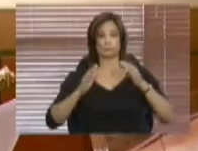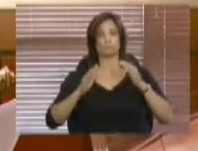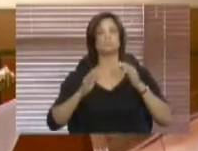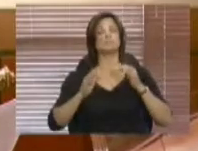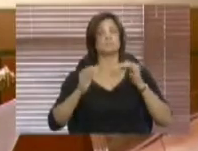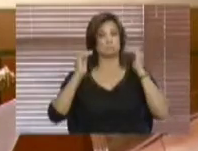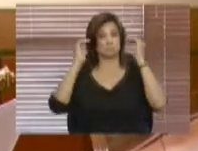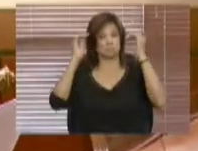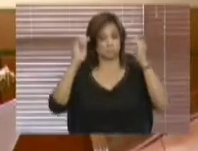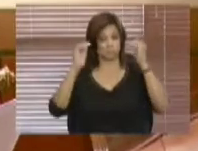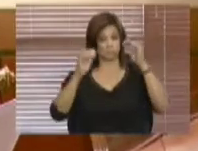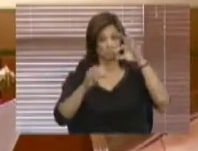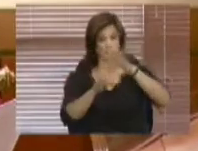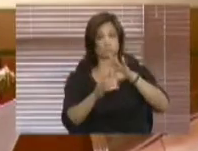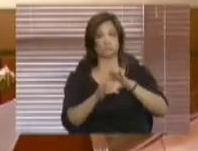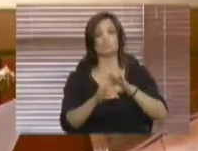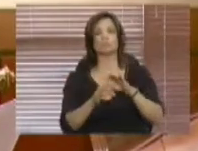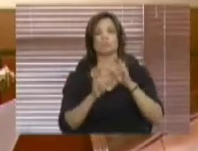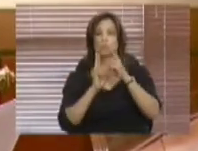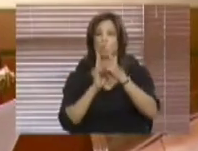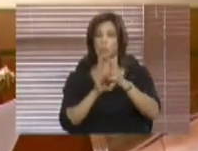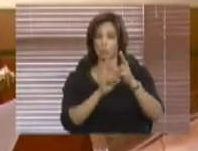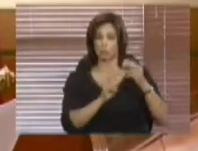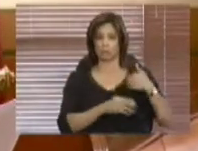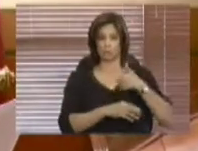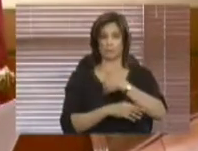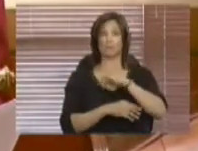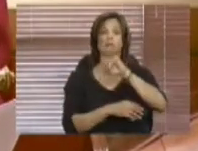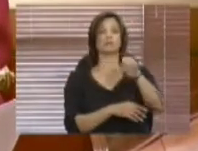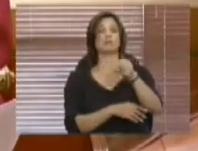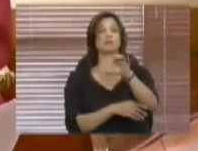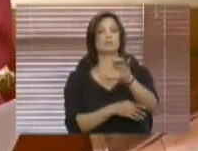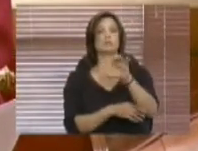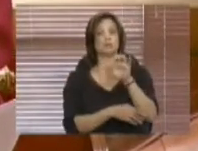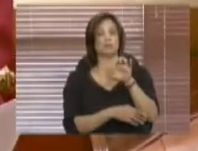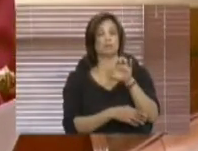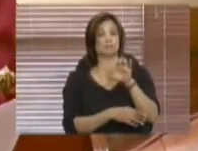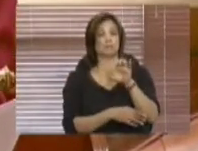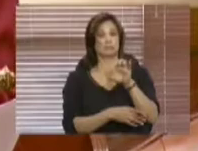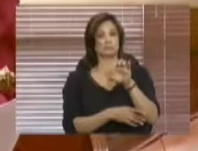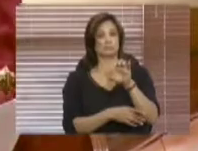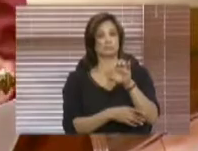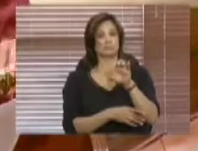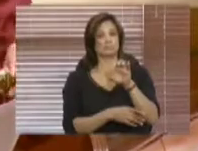Electoral, honorables miembros de la Junta Central Electoral,